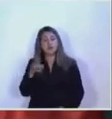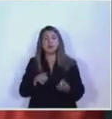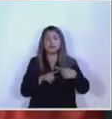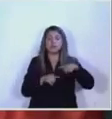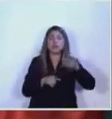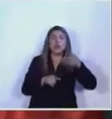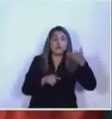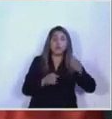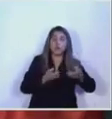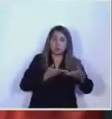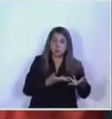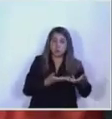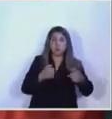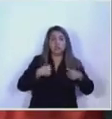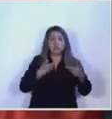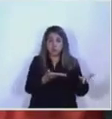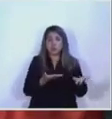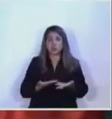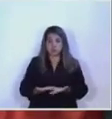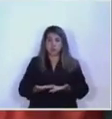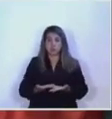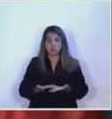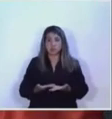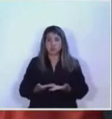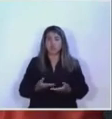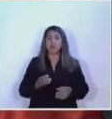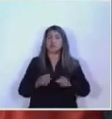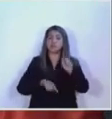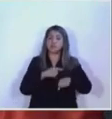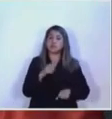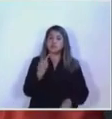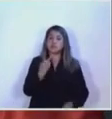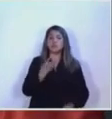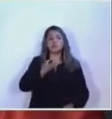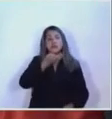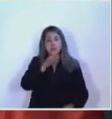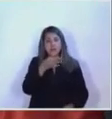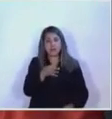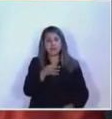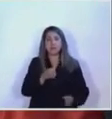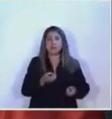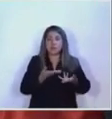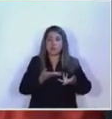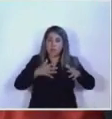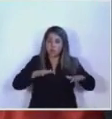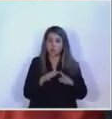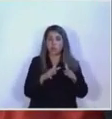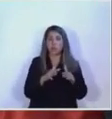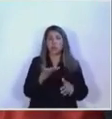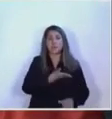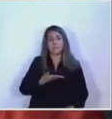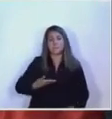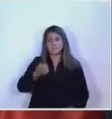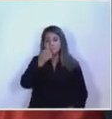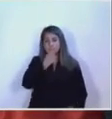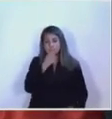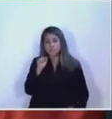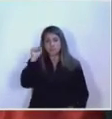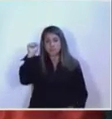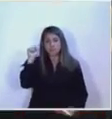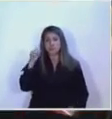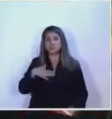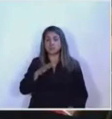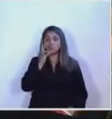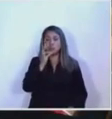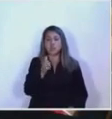pero actúan. Yo los invito a hacer dos segundos, a los que hablan y a los que actúan. Presidente, se lo dije